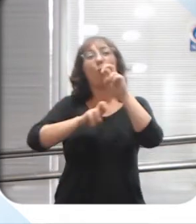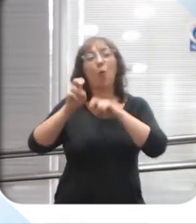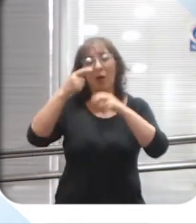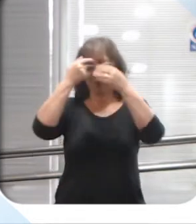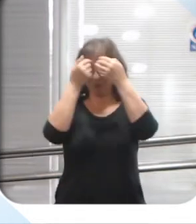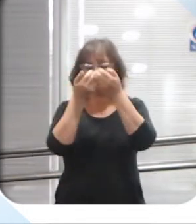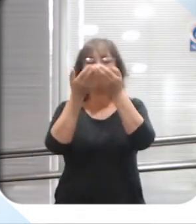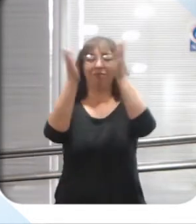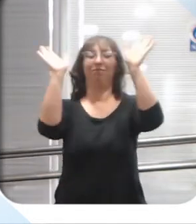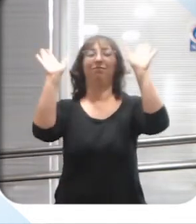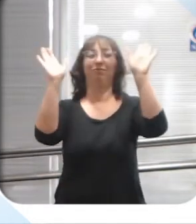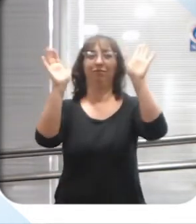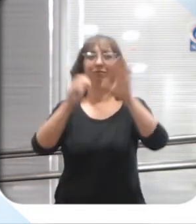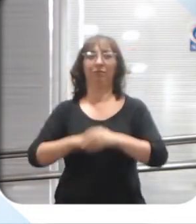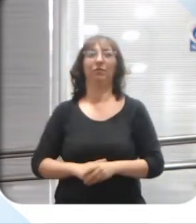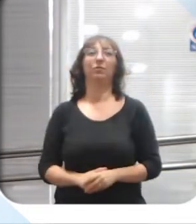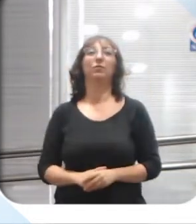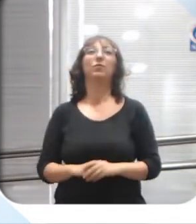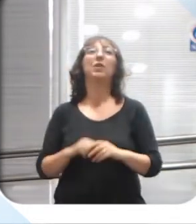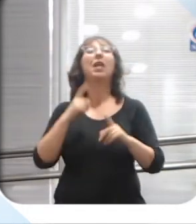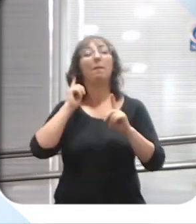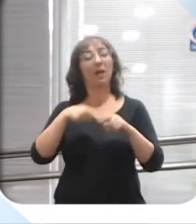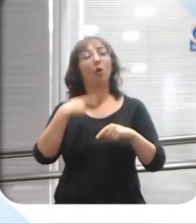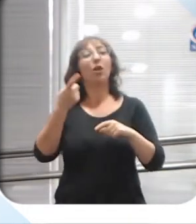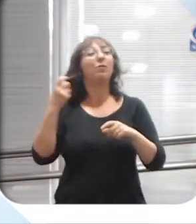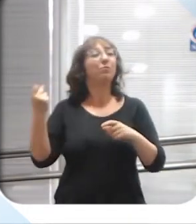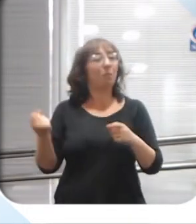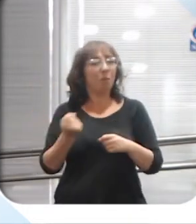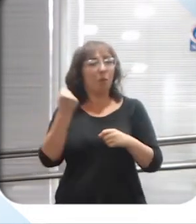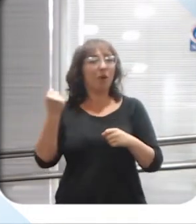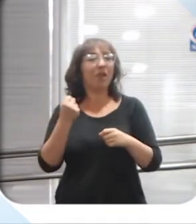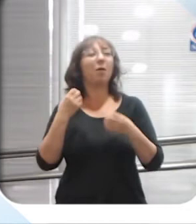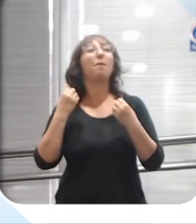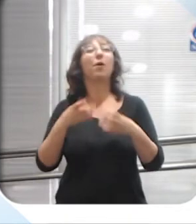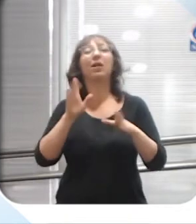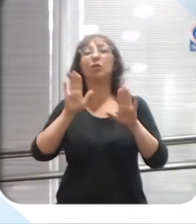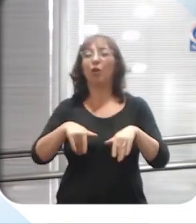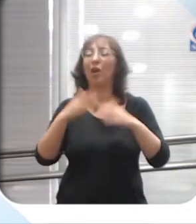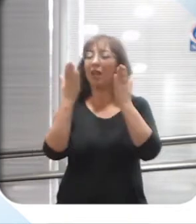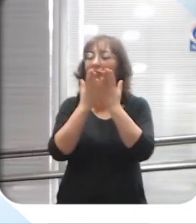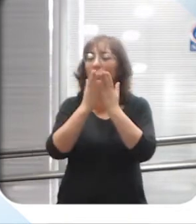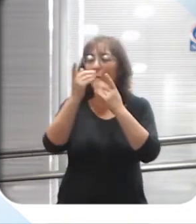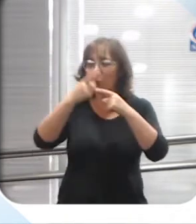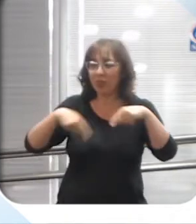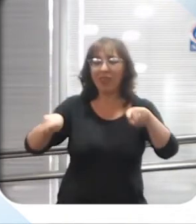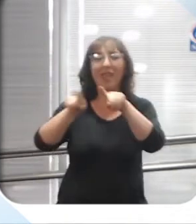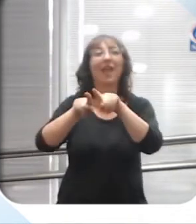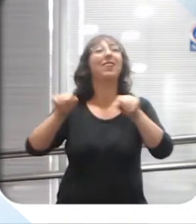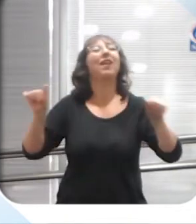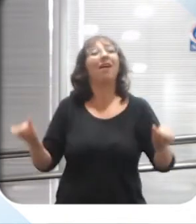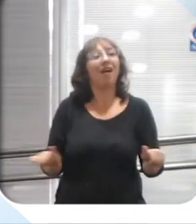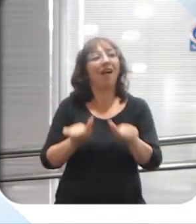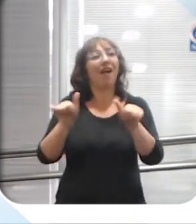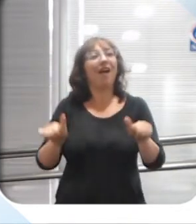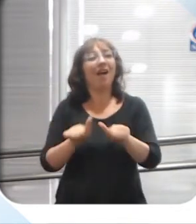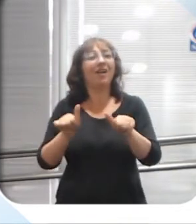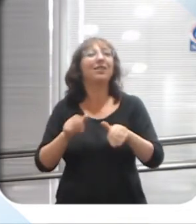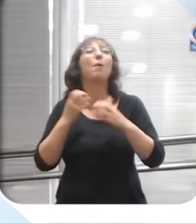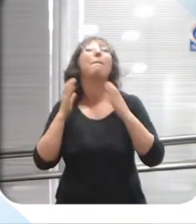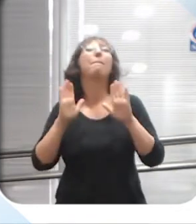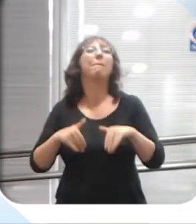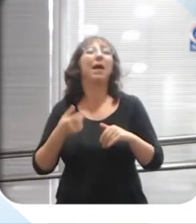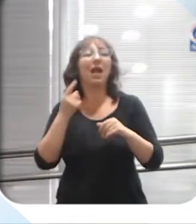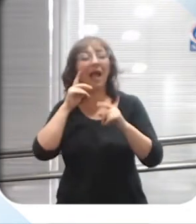Con DODECA, que también es un pilar muy importante, porque son estudiantes que realizan tarea para